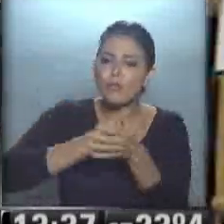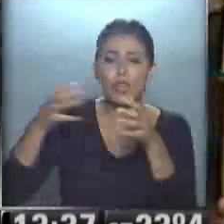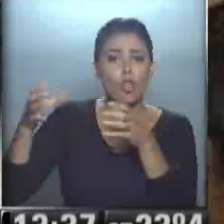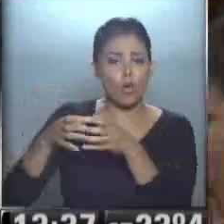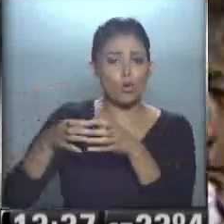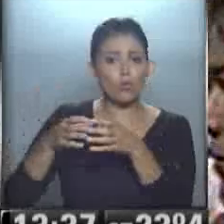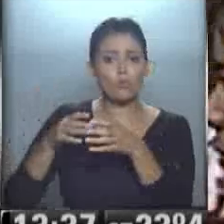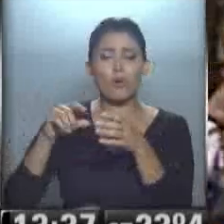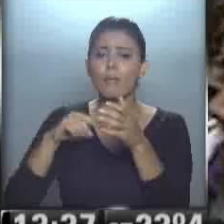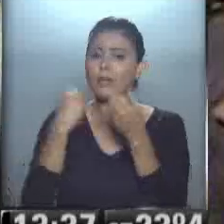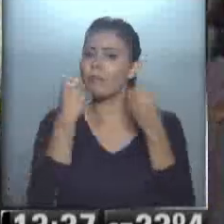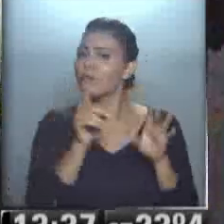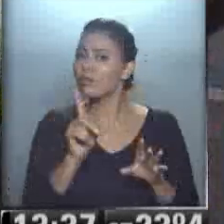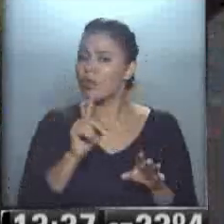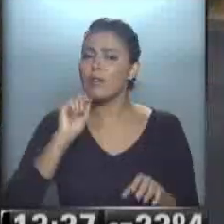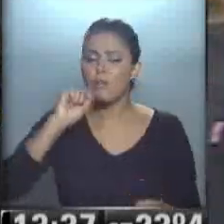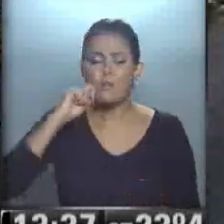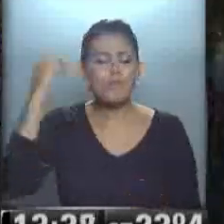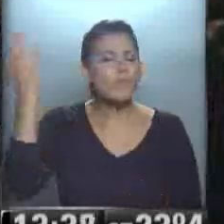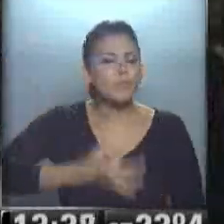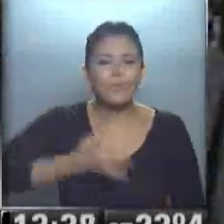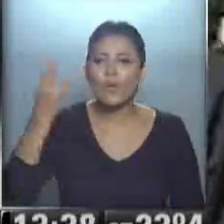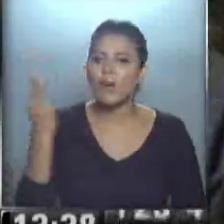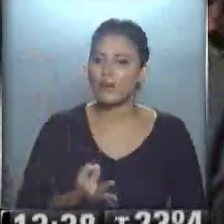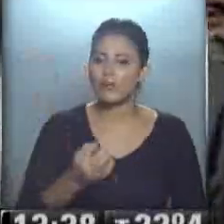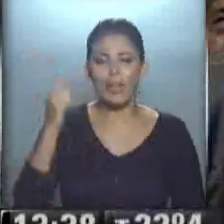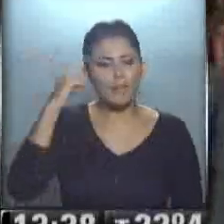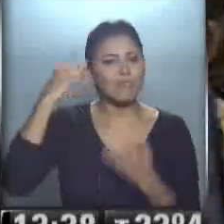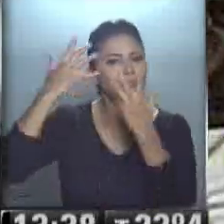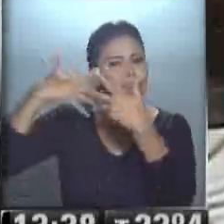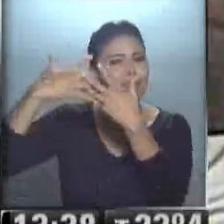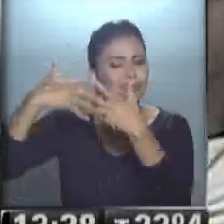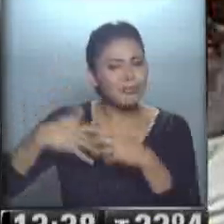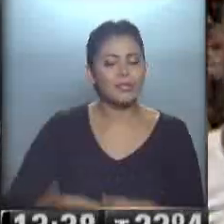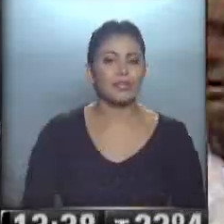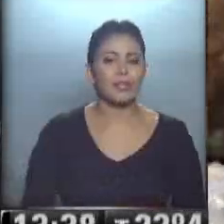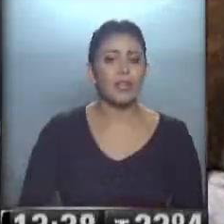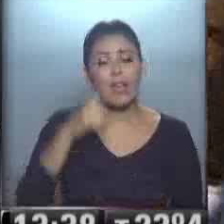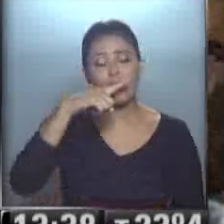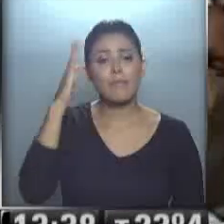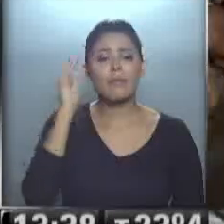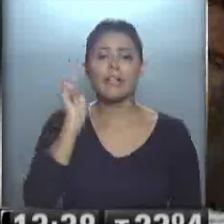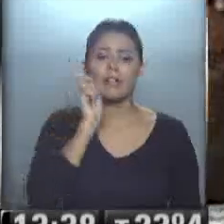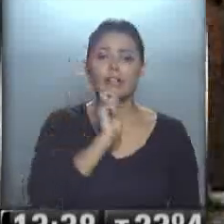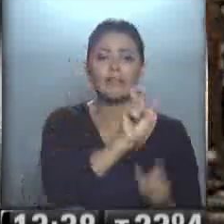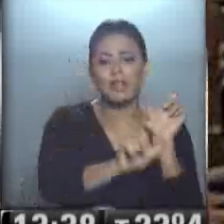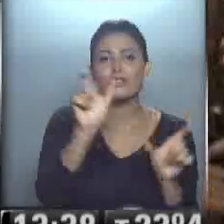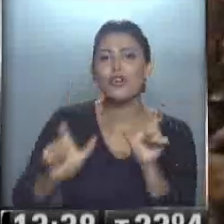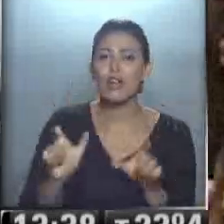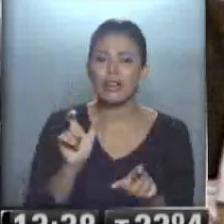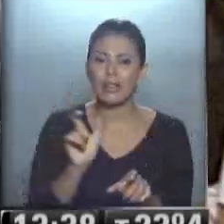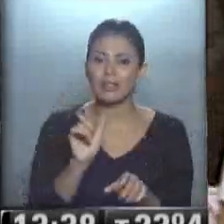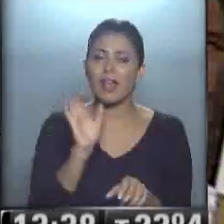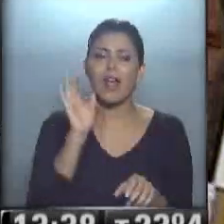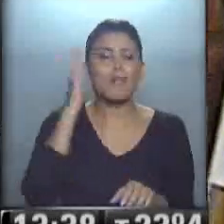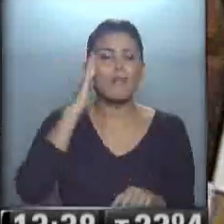no se pierda, y está realmente muy bien, es excelente ese ejercicio. Pero en definitiva la memoria es la gente, y es la memoria